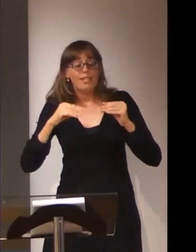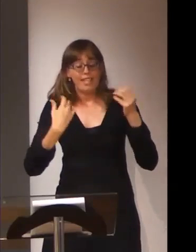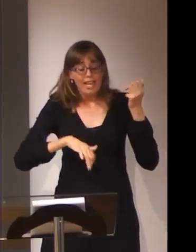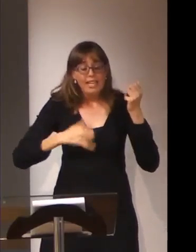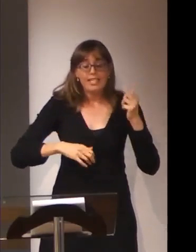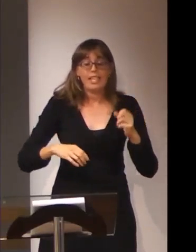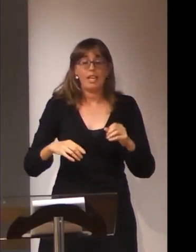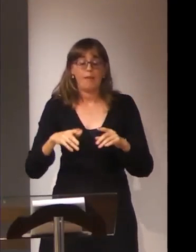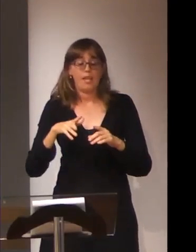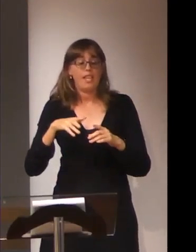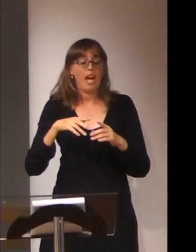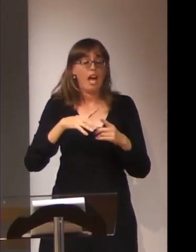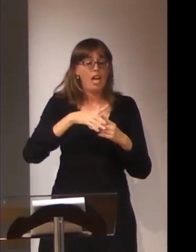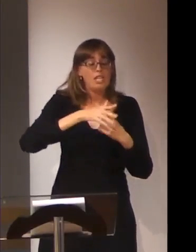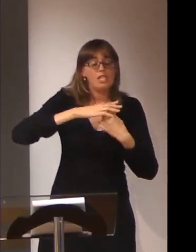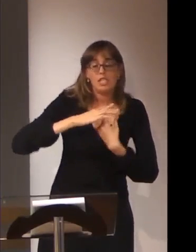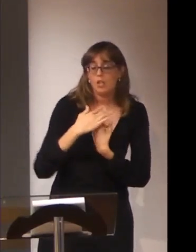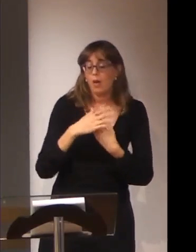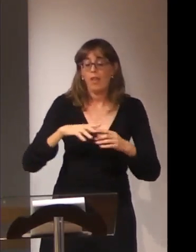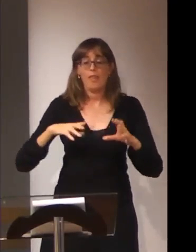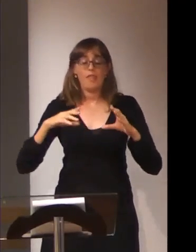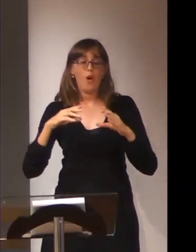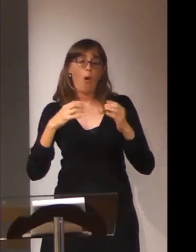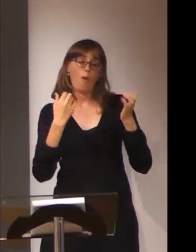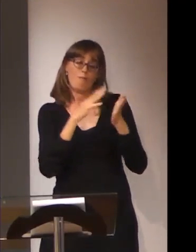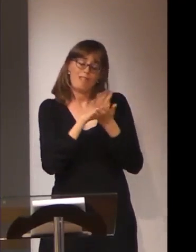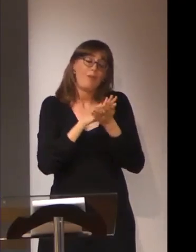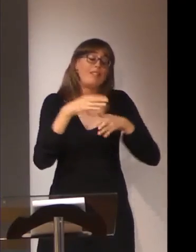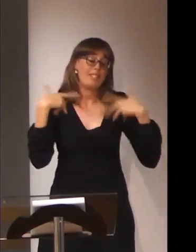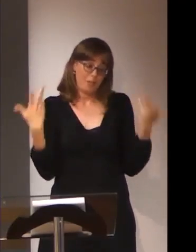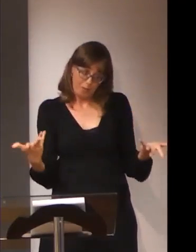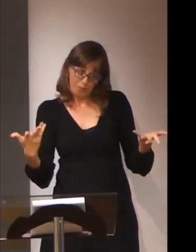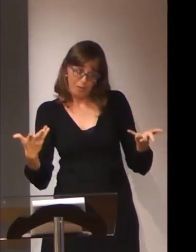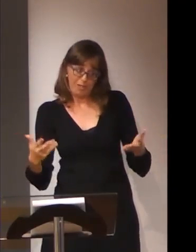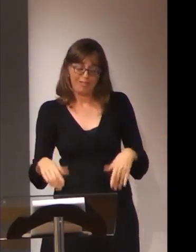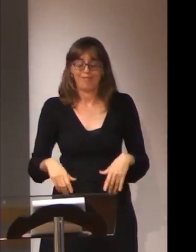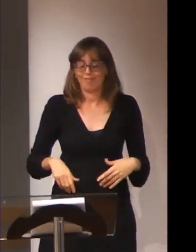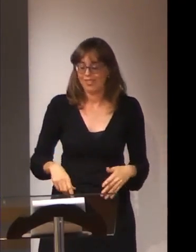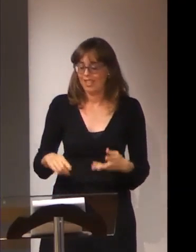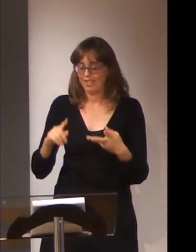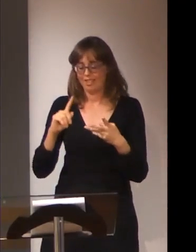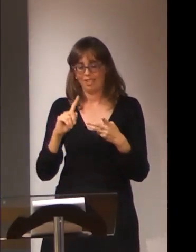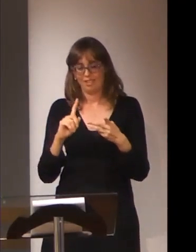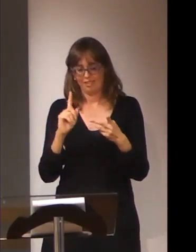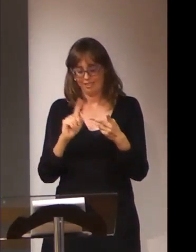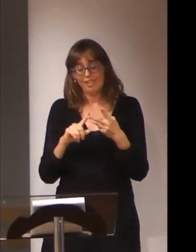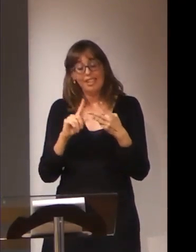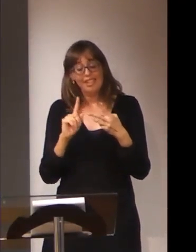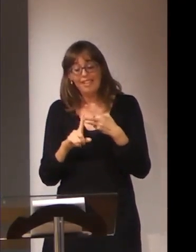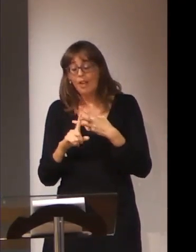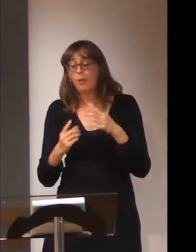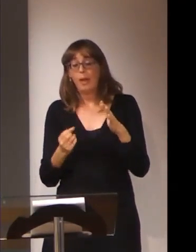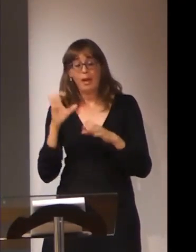y versaba sobre, bueno, él venía de la Universidad de Sevilla, sobre la situación que estaba dando allí, la lengua de signos también, qué papel jugaba en esa